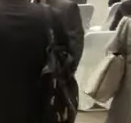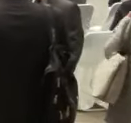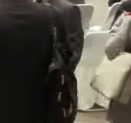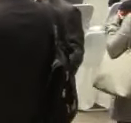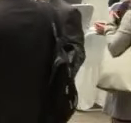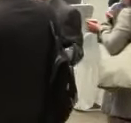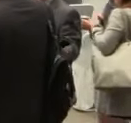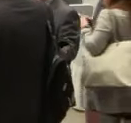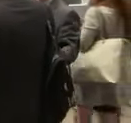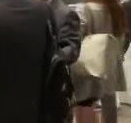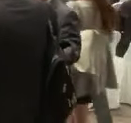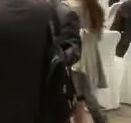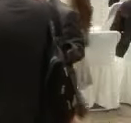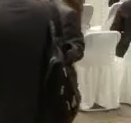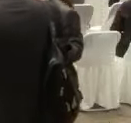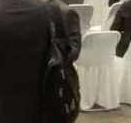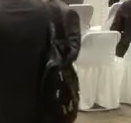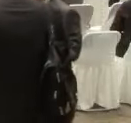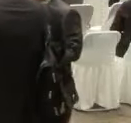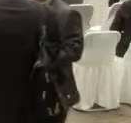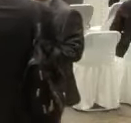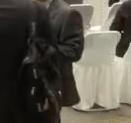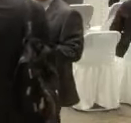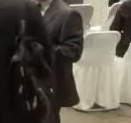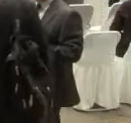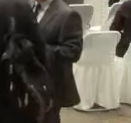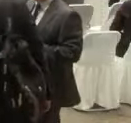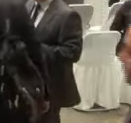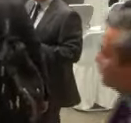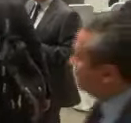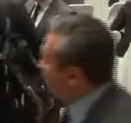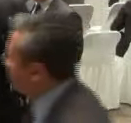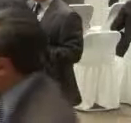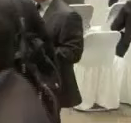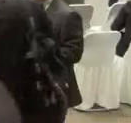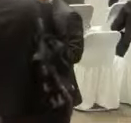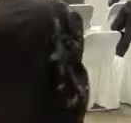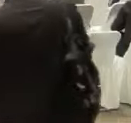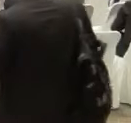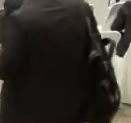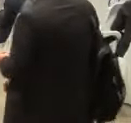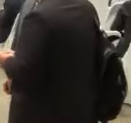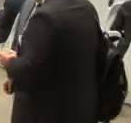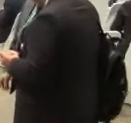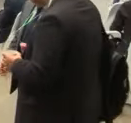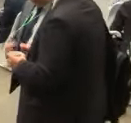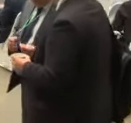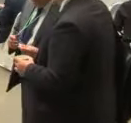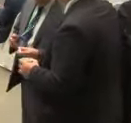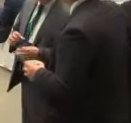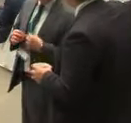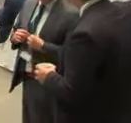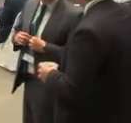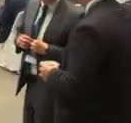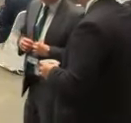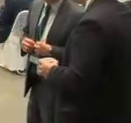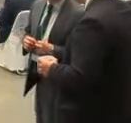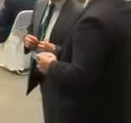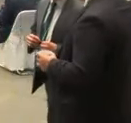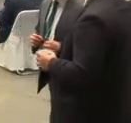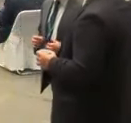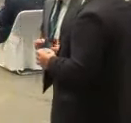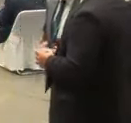algunas personas se están preguntando están justamente detrás de esta mampara los baños están detrás